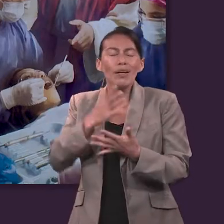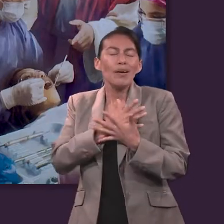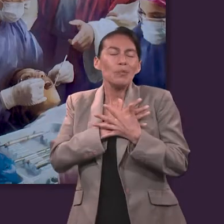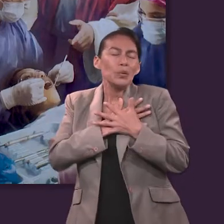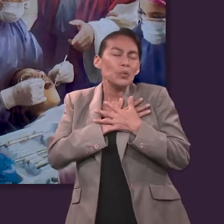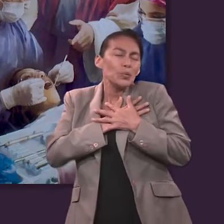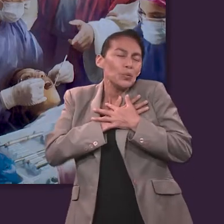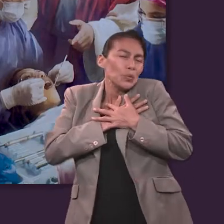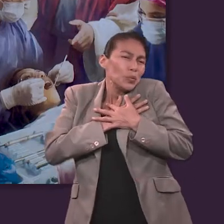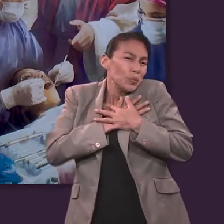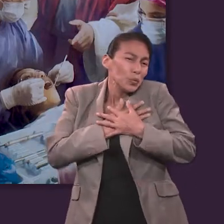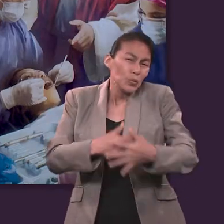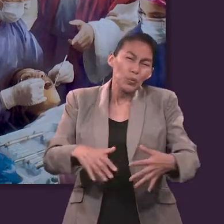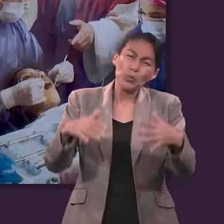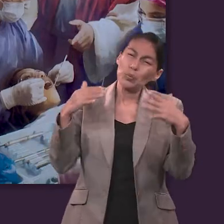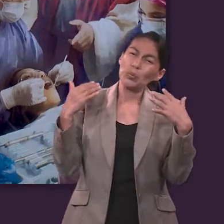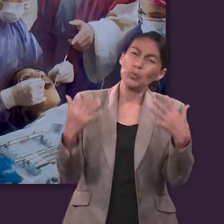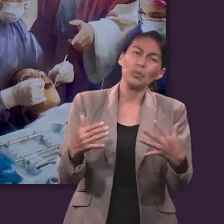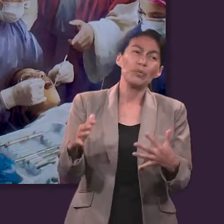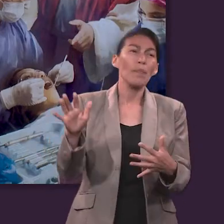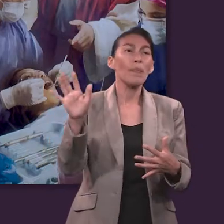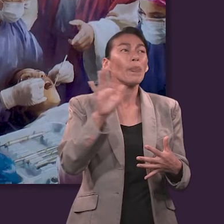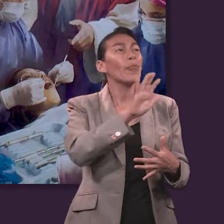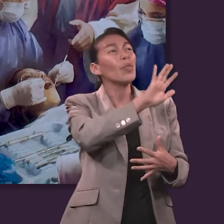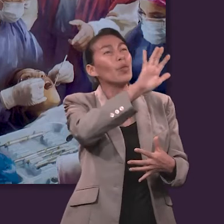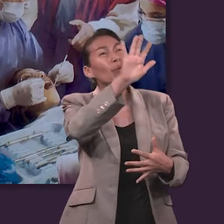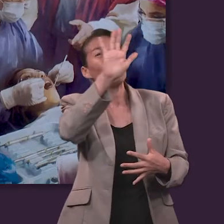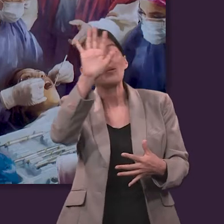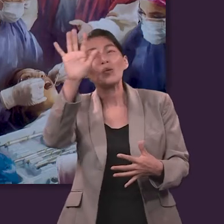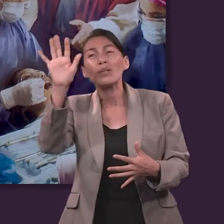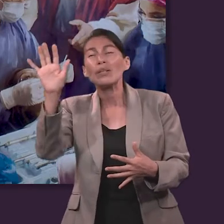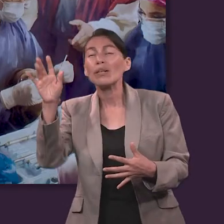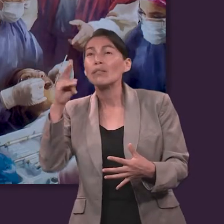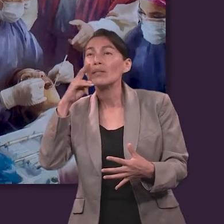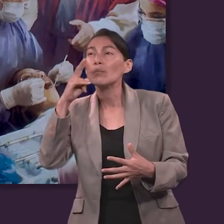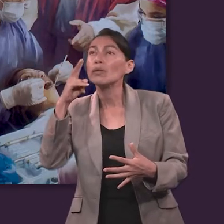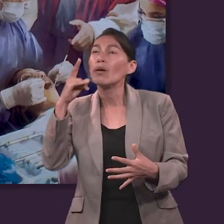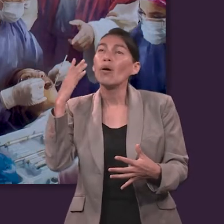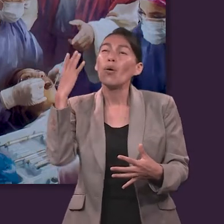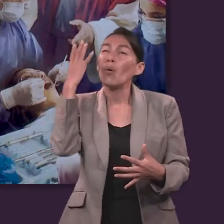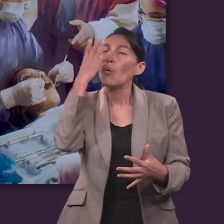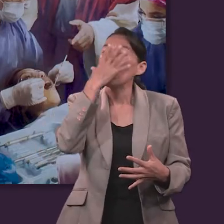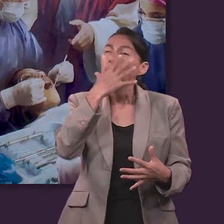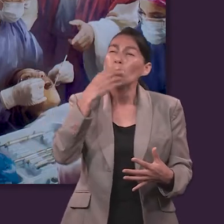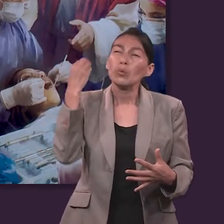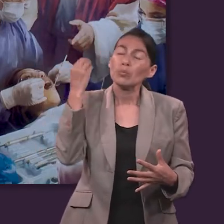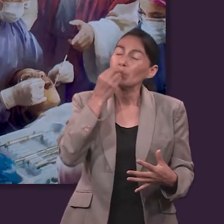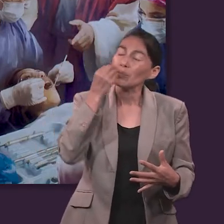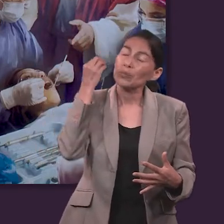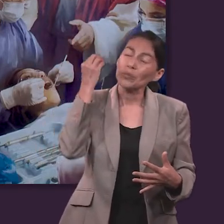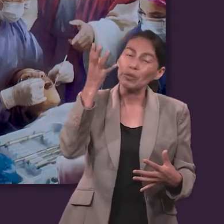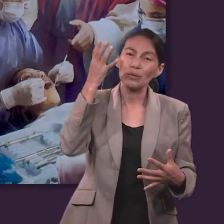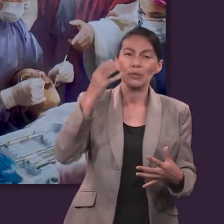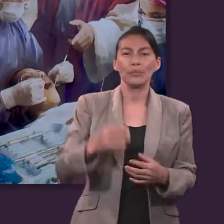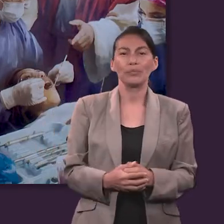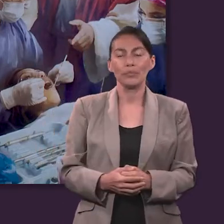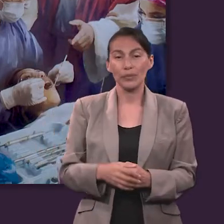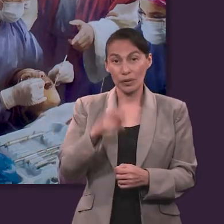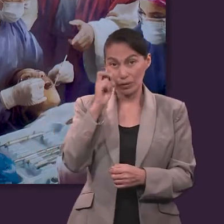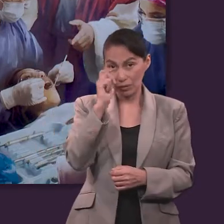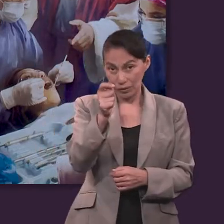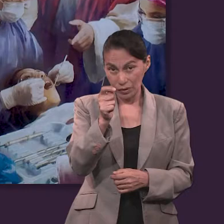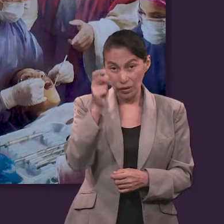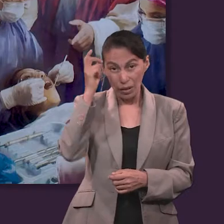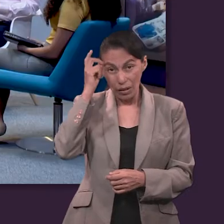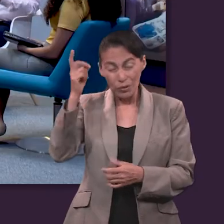de amor desinteresado, de amor altruista que se encuentra en la naturaleza. Y eso nos habla del amor de Dios